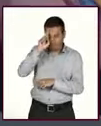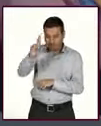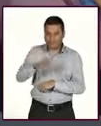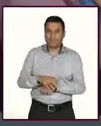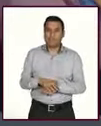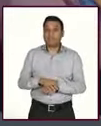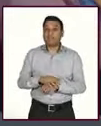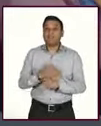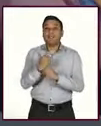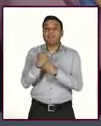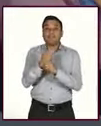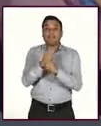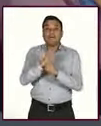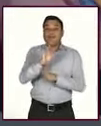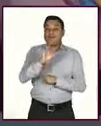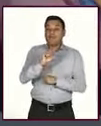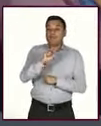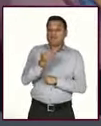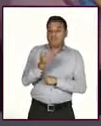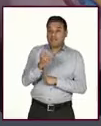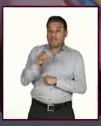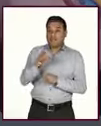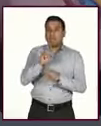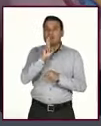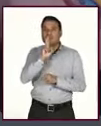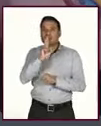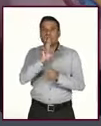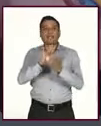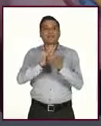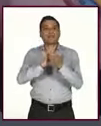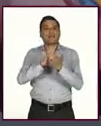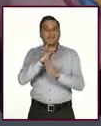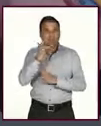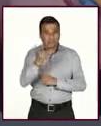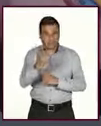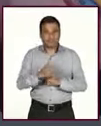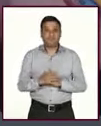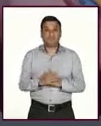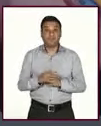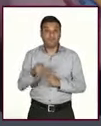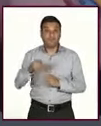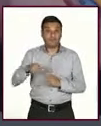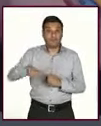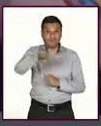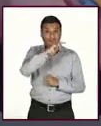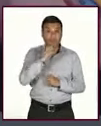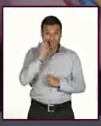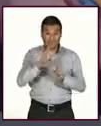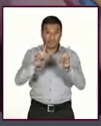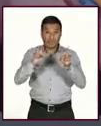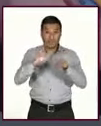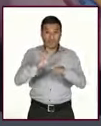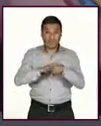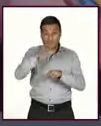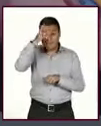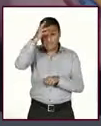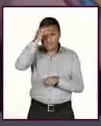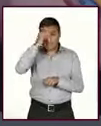muchas gracias por ayudarnos a contestar las preguntas de ustedes, de nuestro público. Y si desean ahondar en el tema,